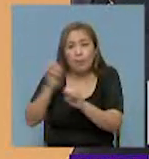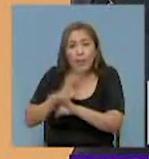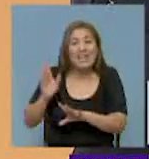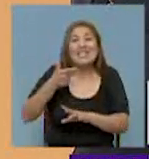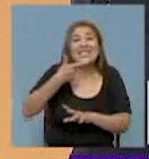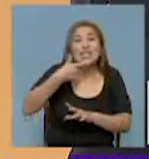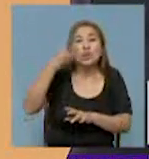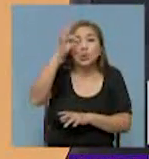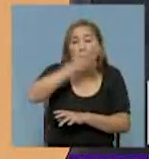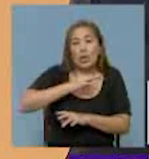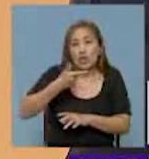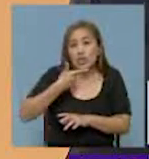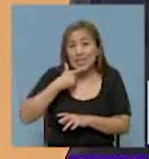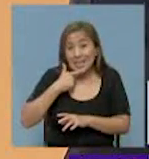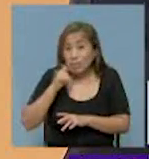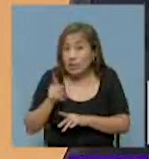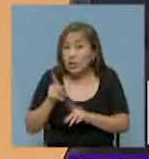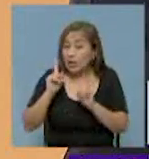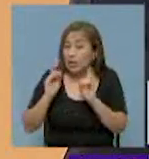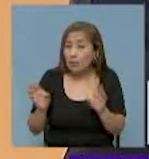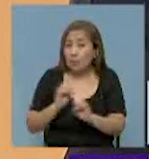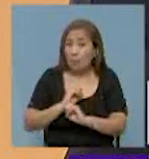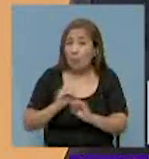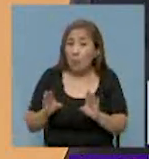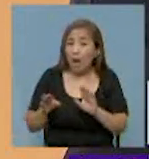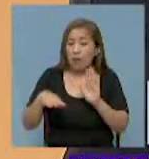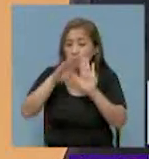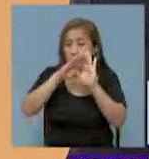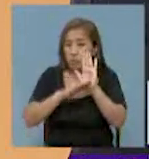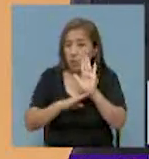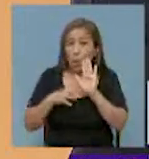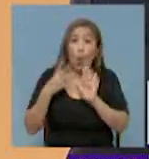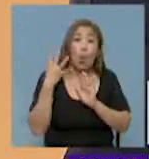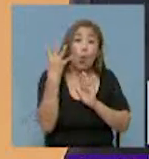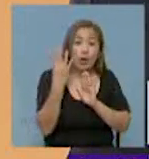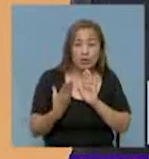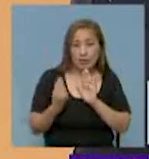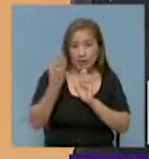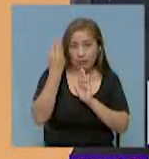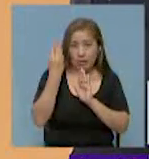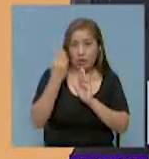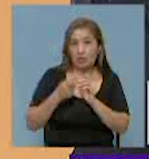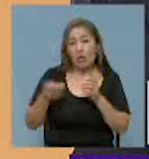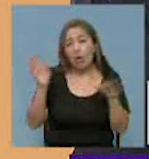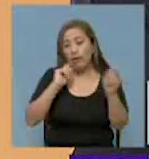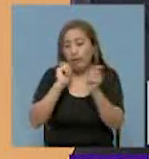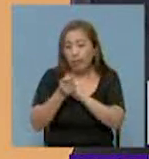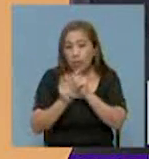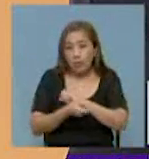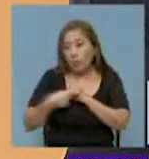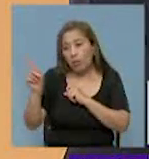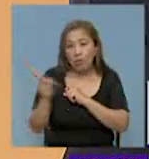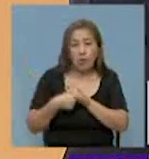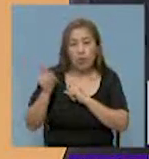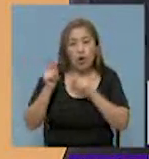también ha ingresado ayer por cuarta vez después de varias correcciones idas y vueltas